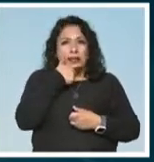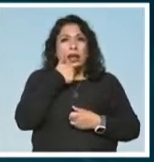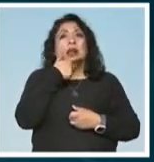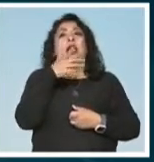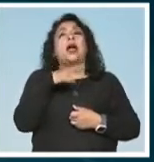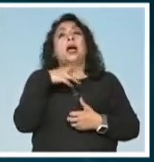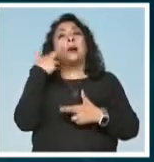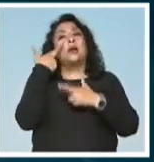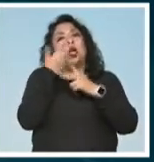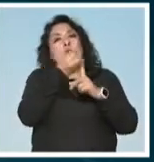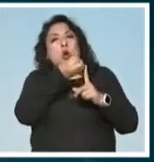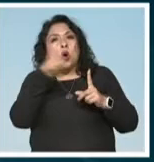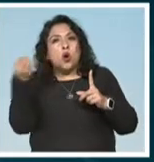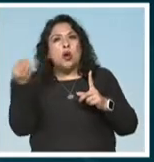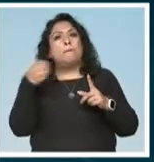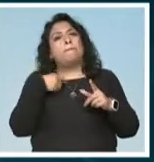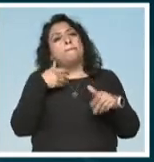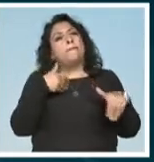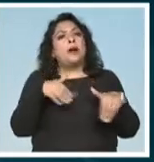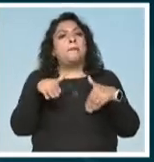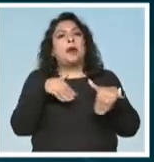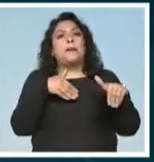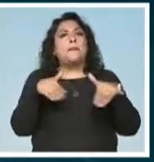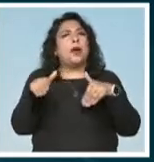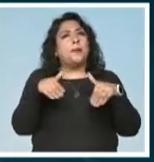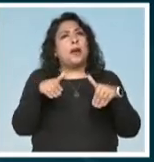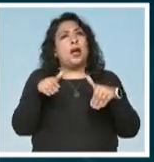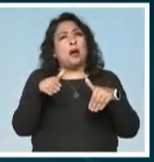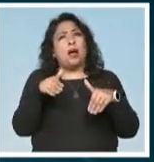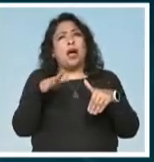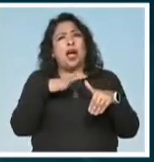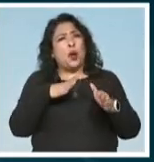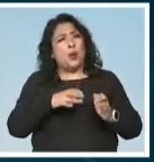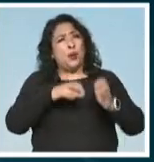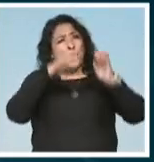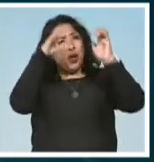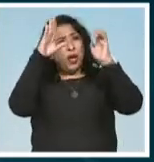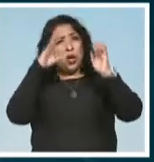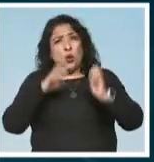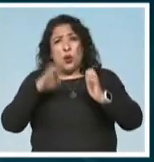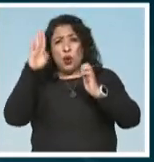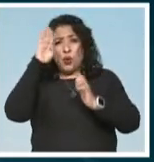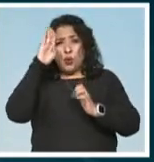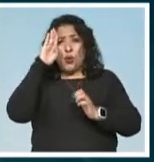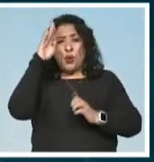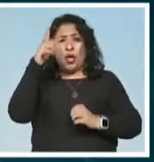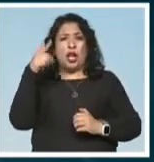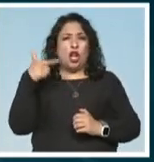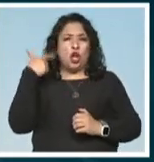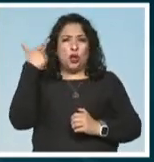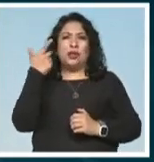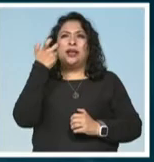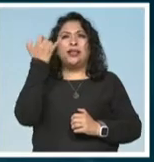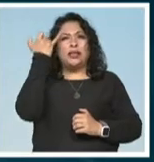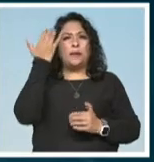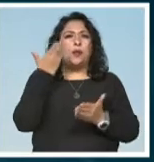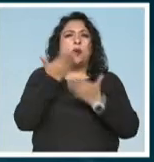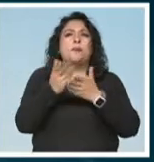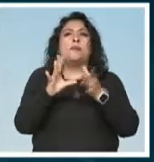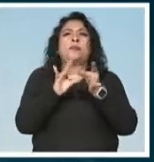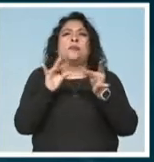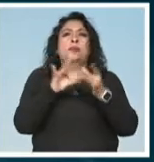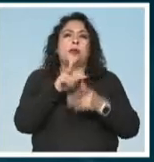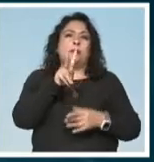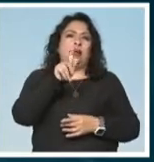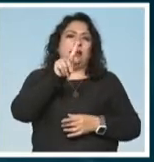ha organizado un recorrido a pie por la mejor arquitectura brutalista en Londres. De esta iniciativa nos platica Valentina